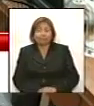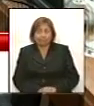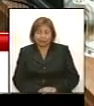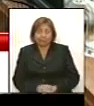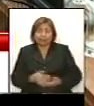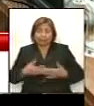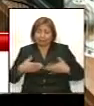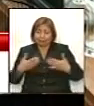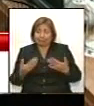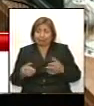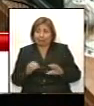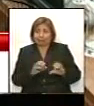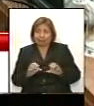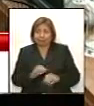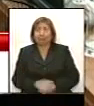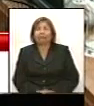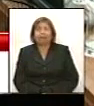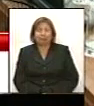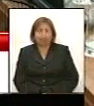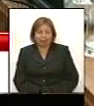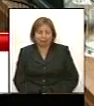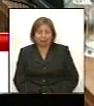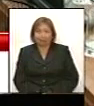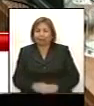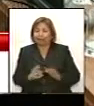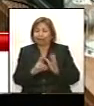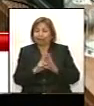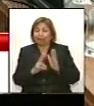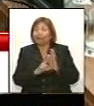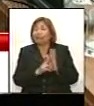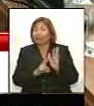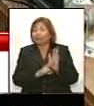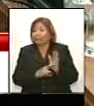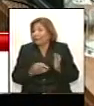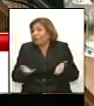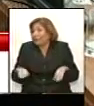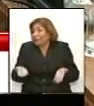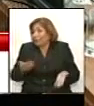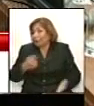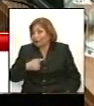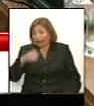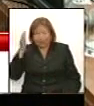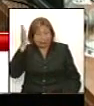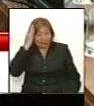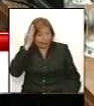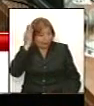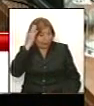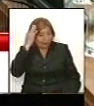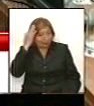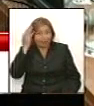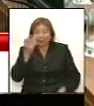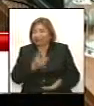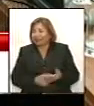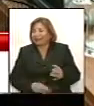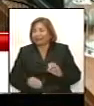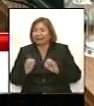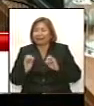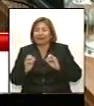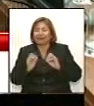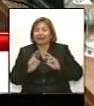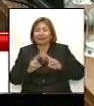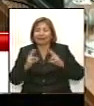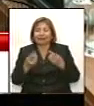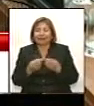poder realizar, ¿no? Y el reglamento sí, hasta donde tengo conocimiento, porque también hemos participado en las reuniones para